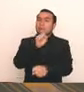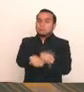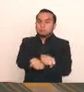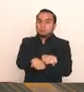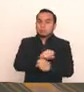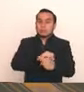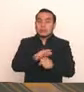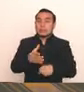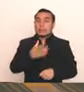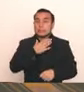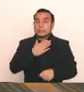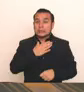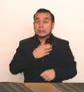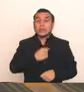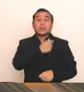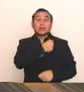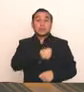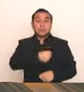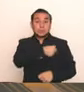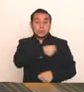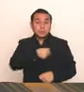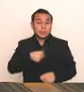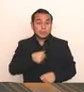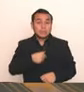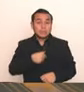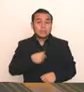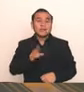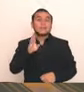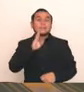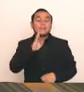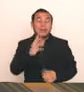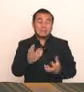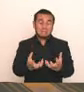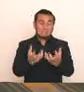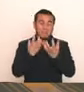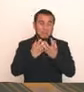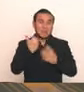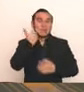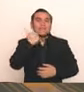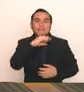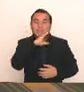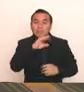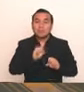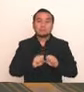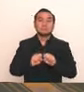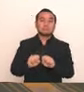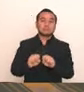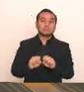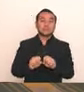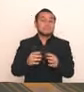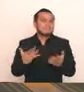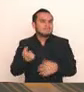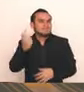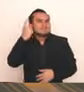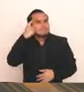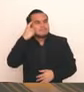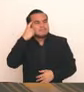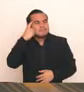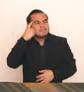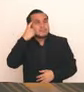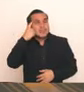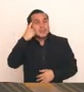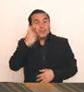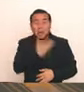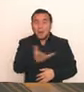suecia bélgica son ahora dos de los países con más casos per cápita en el mundo entonces se pensó que podía hacer una